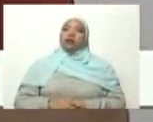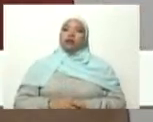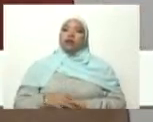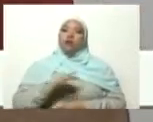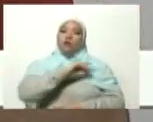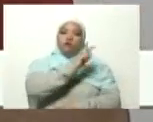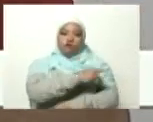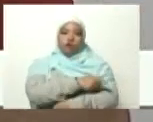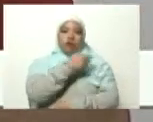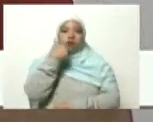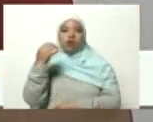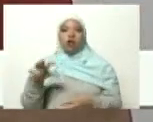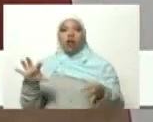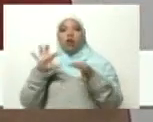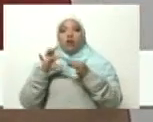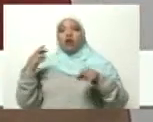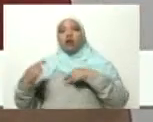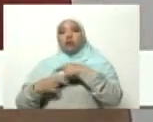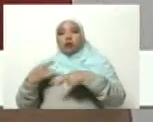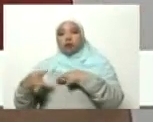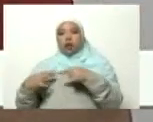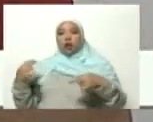fortaleciendo la unidad revolucionaria y